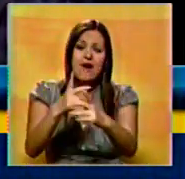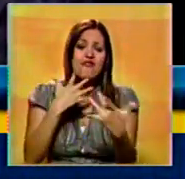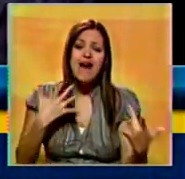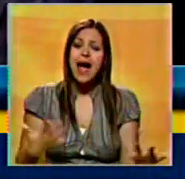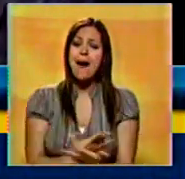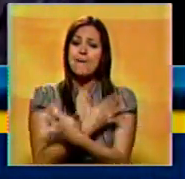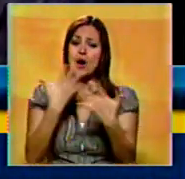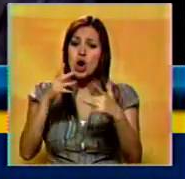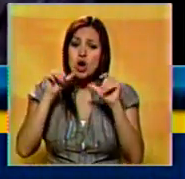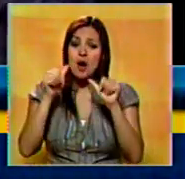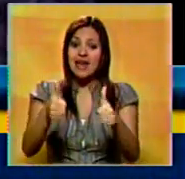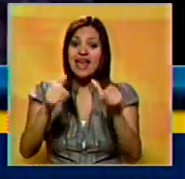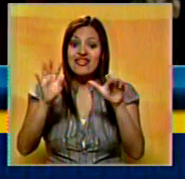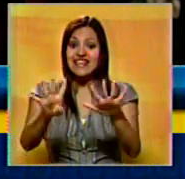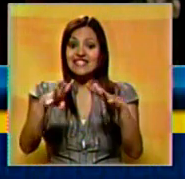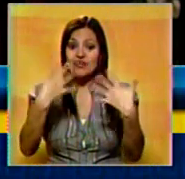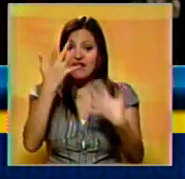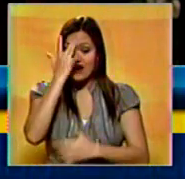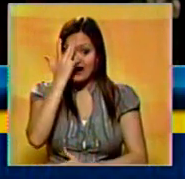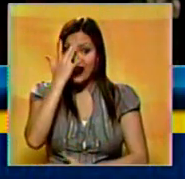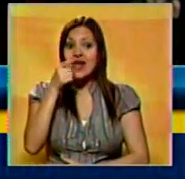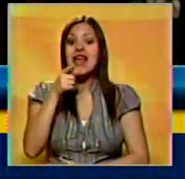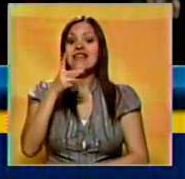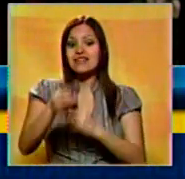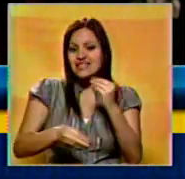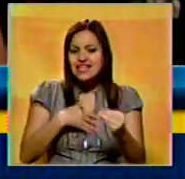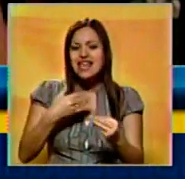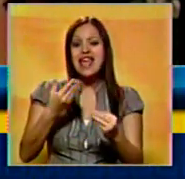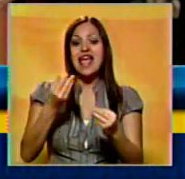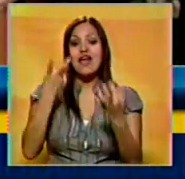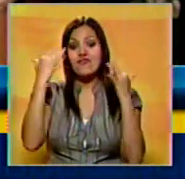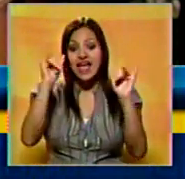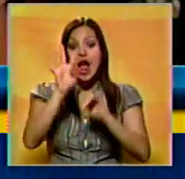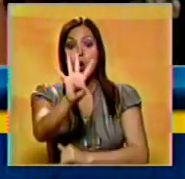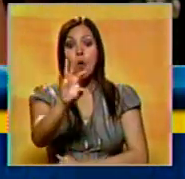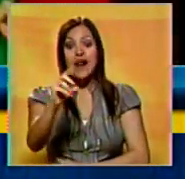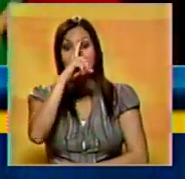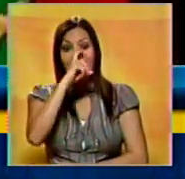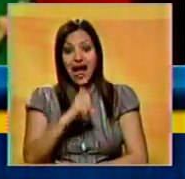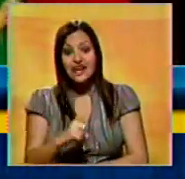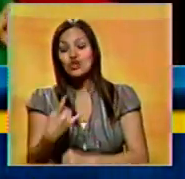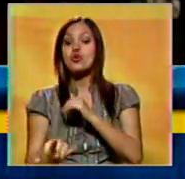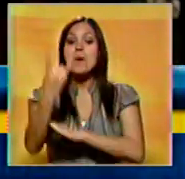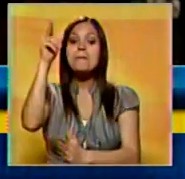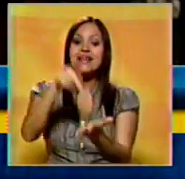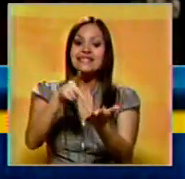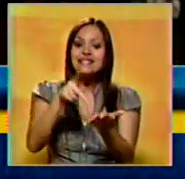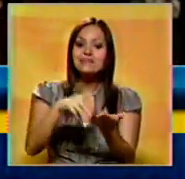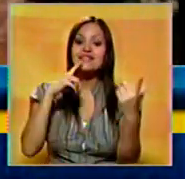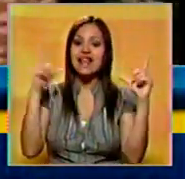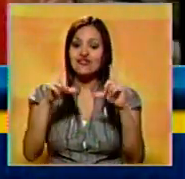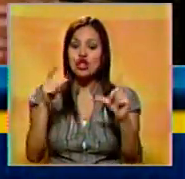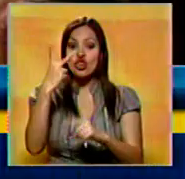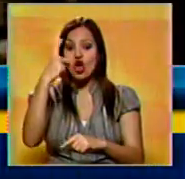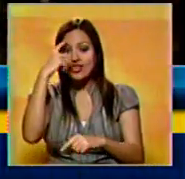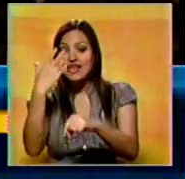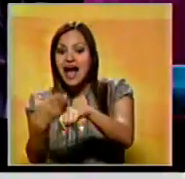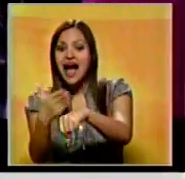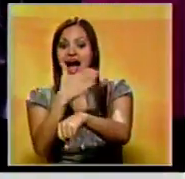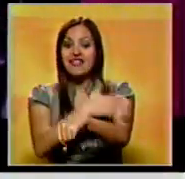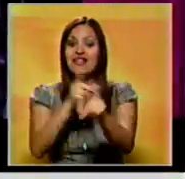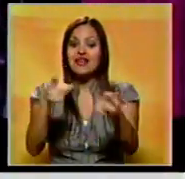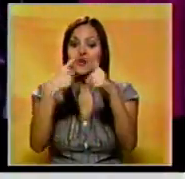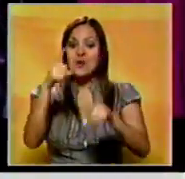a partir del 19 de febrero. ¿Quieren celebrar a lo grande los 40 años de Bolaños en la pantalla chica 2 días antes de